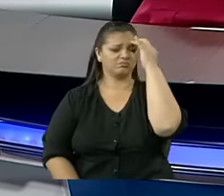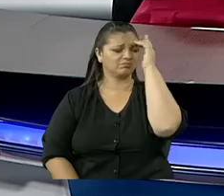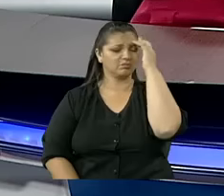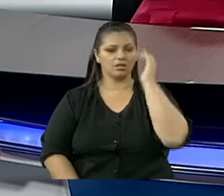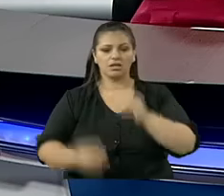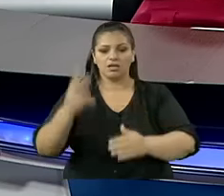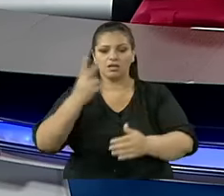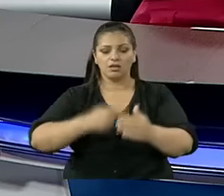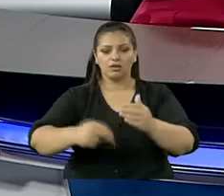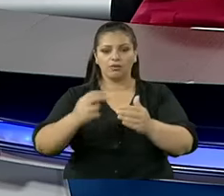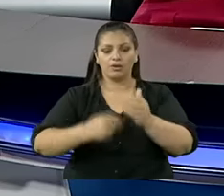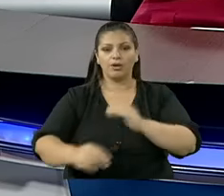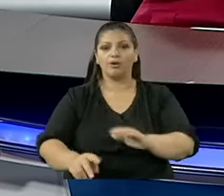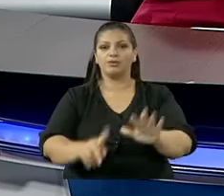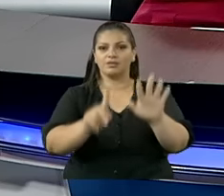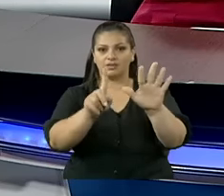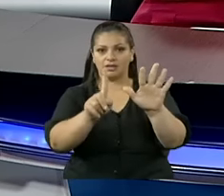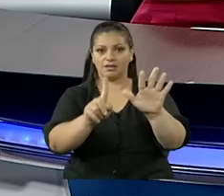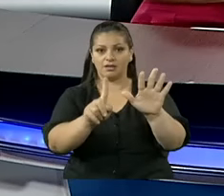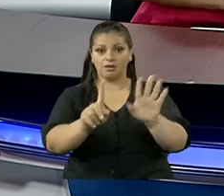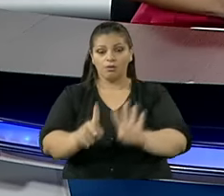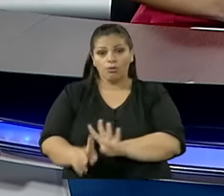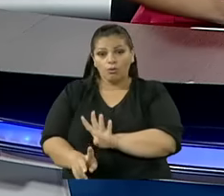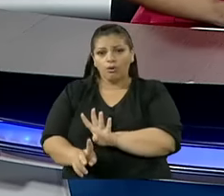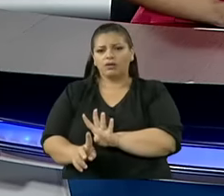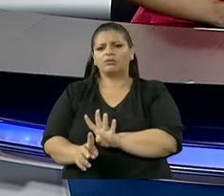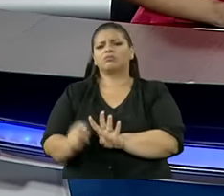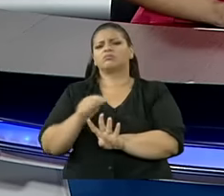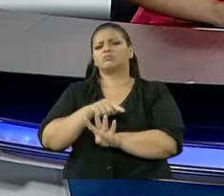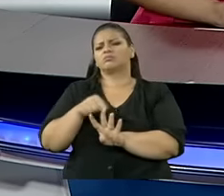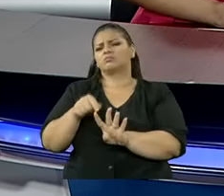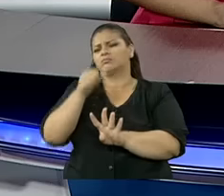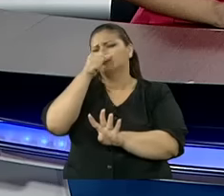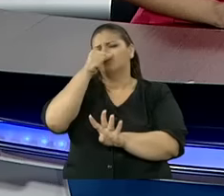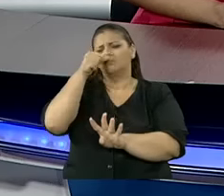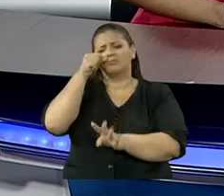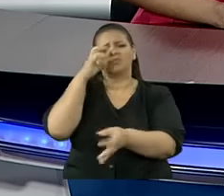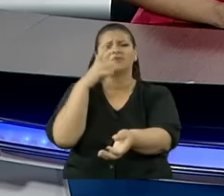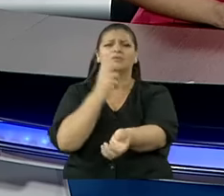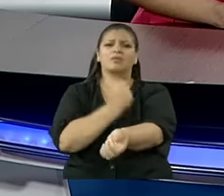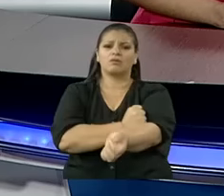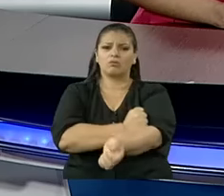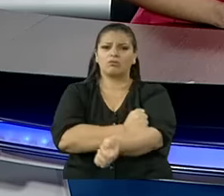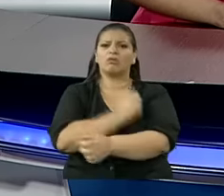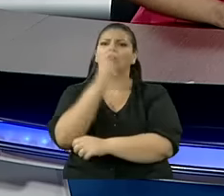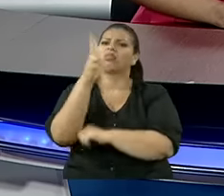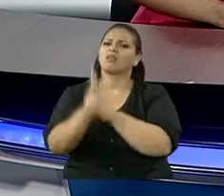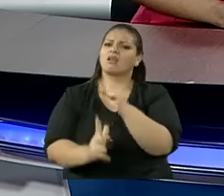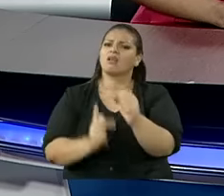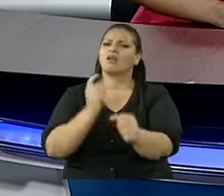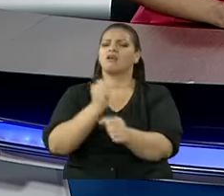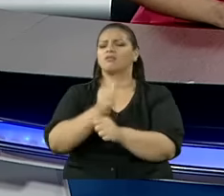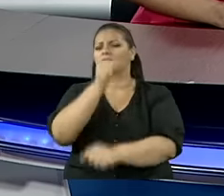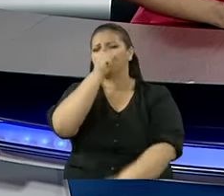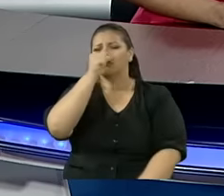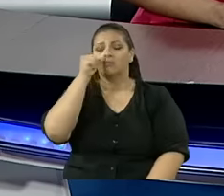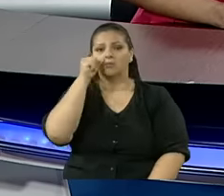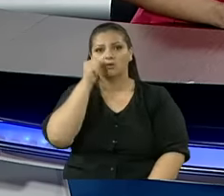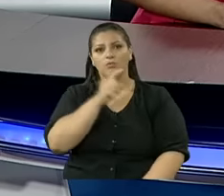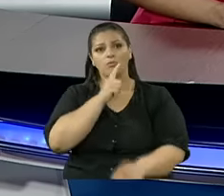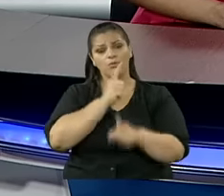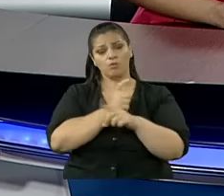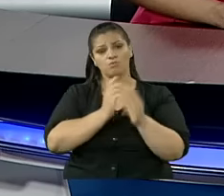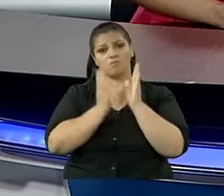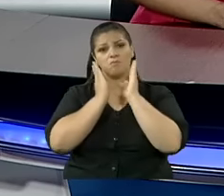hijos llevan más de 3 años consumiendo droga. Ay, Dios mío. Por ello expresa su clamor, pide, ruega para